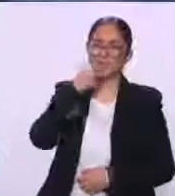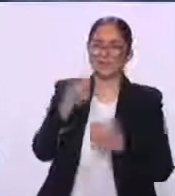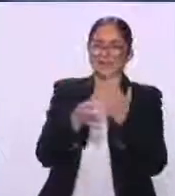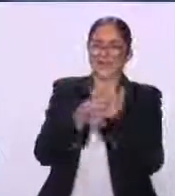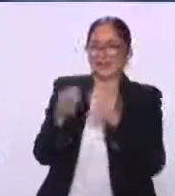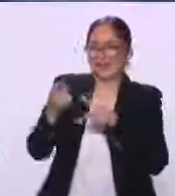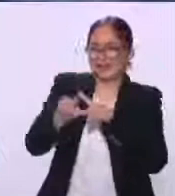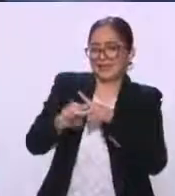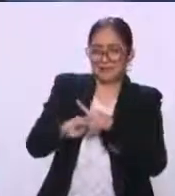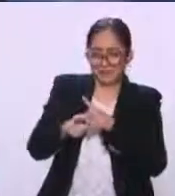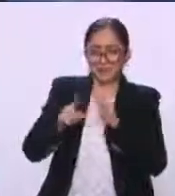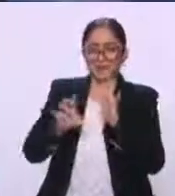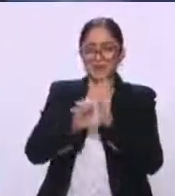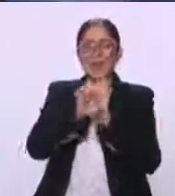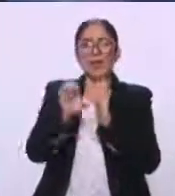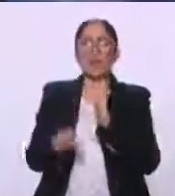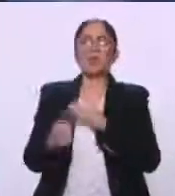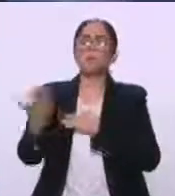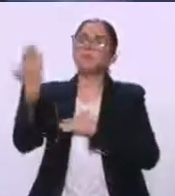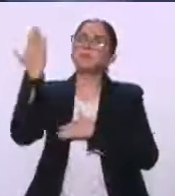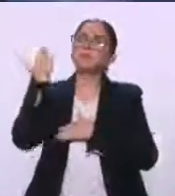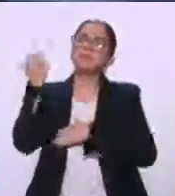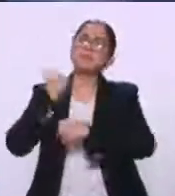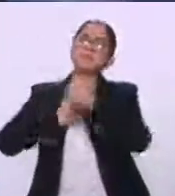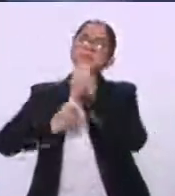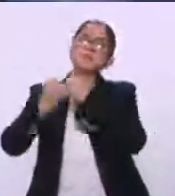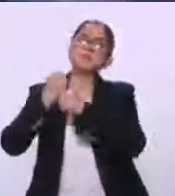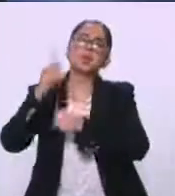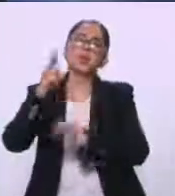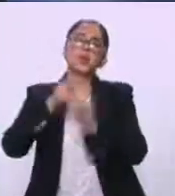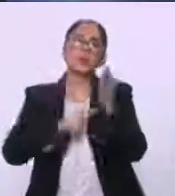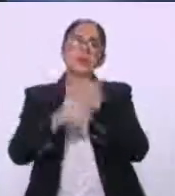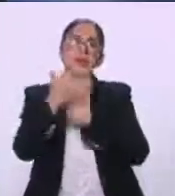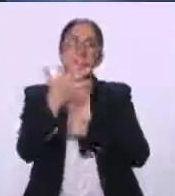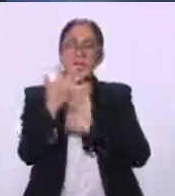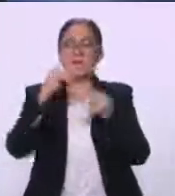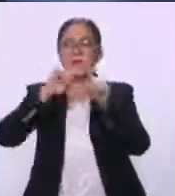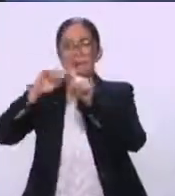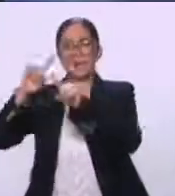tan solo basta ver que en 2005, cuando Unocal,